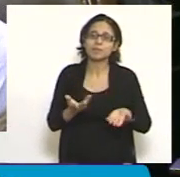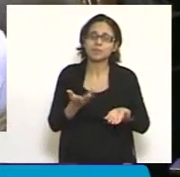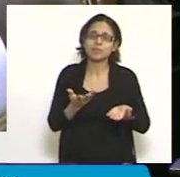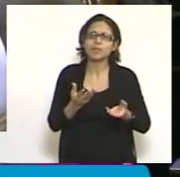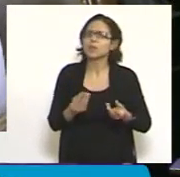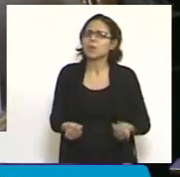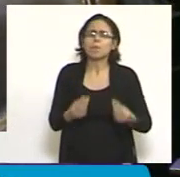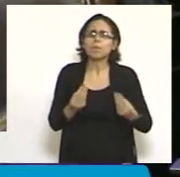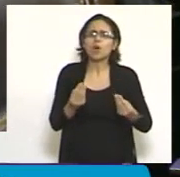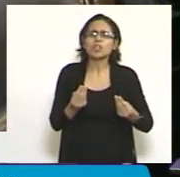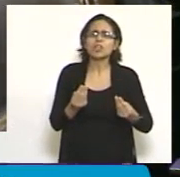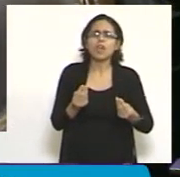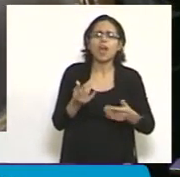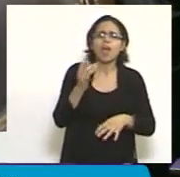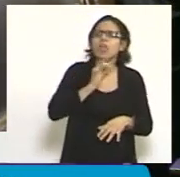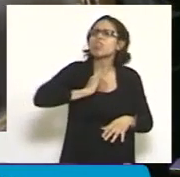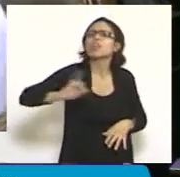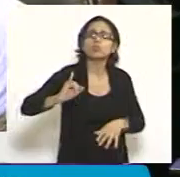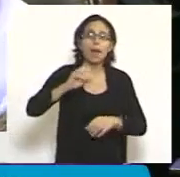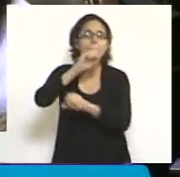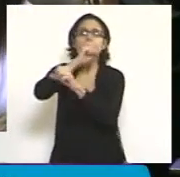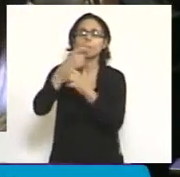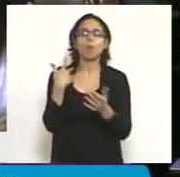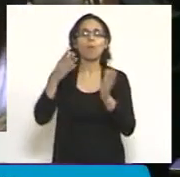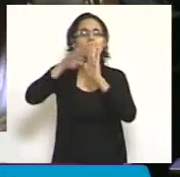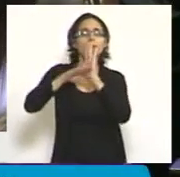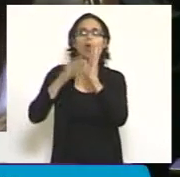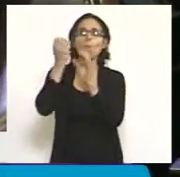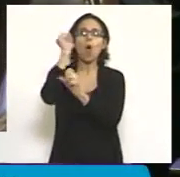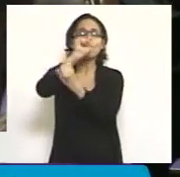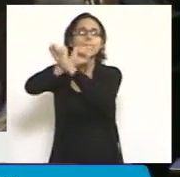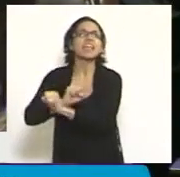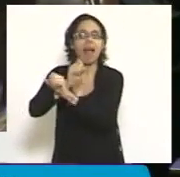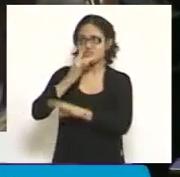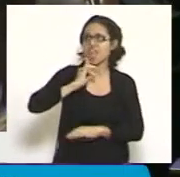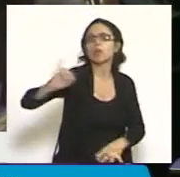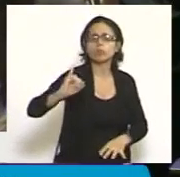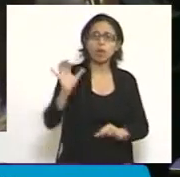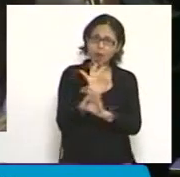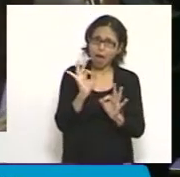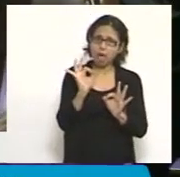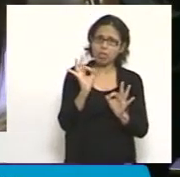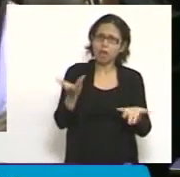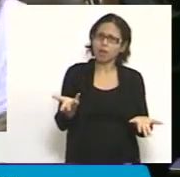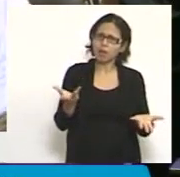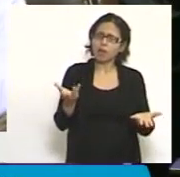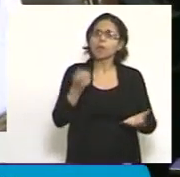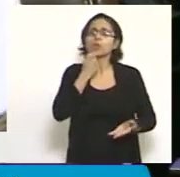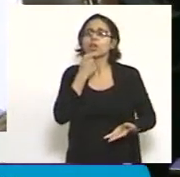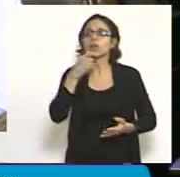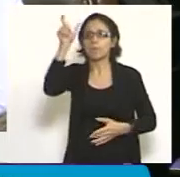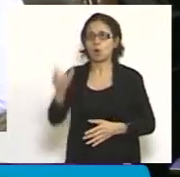de por qué nos denuncian penalmente por ver si el doctor Fait está